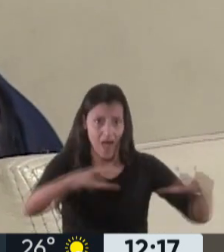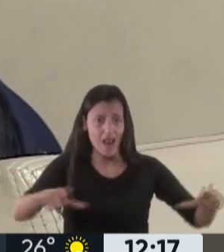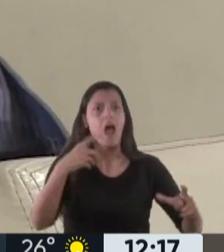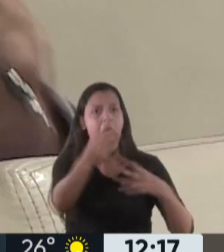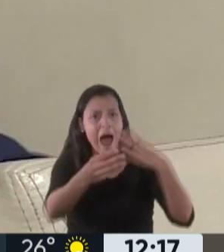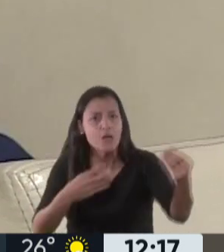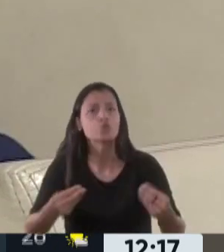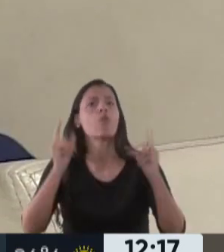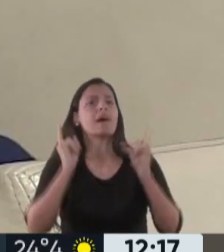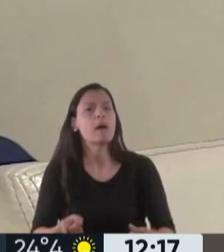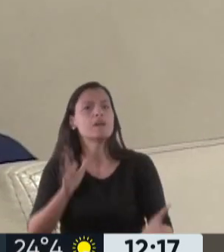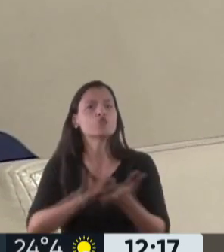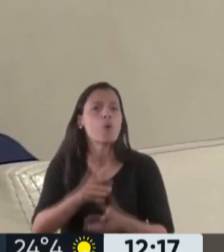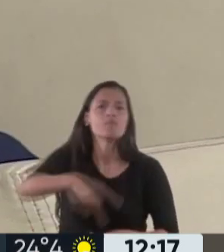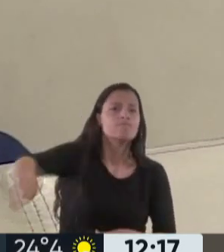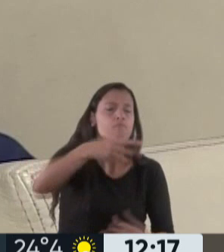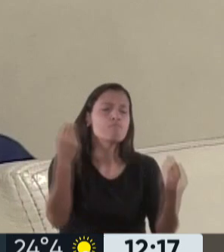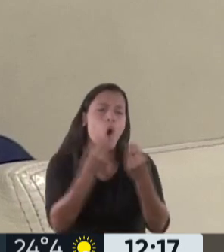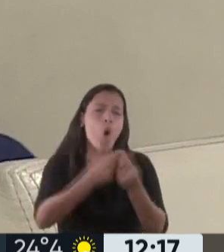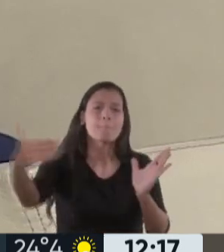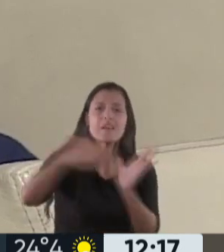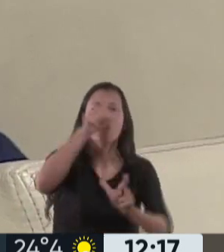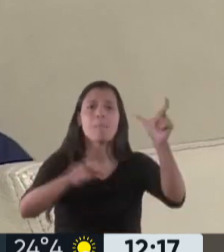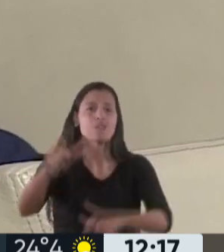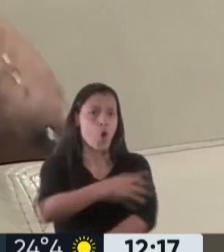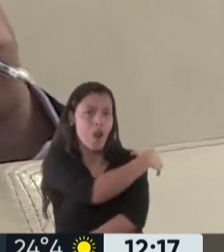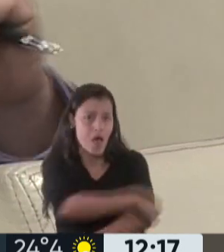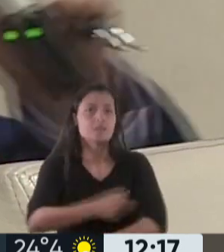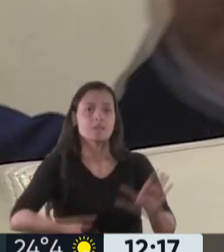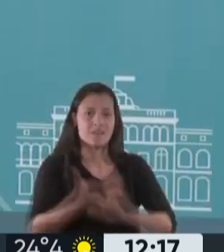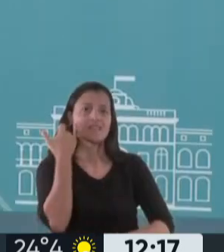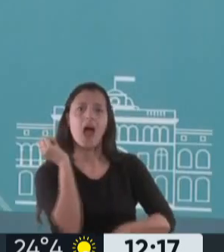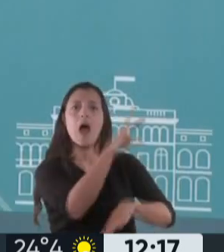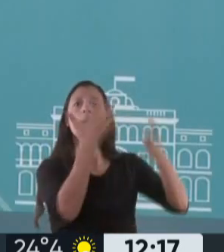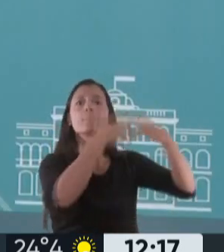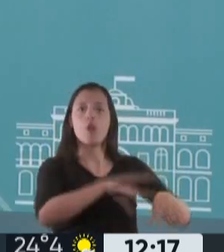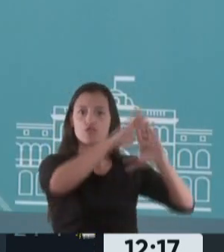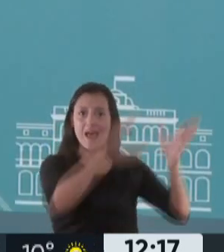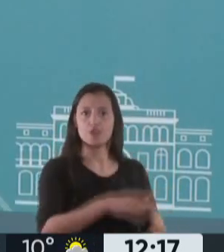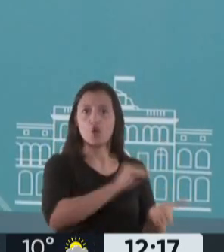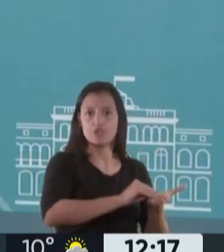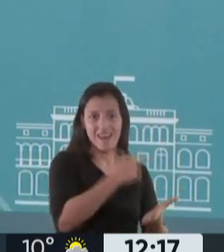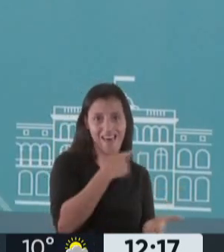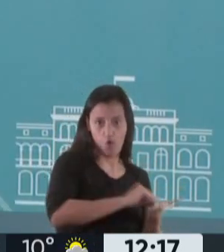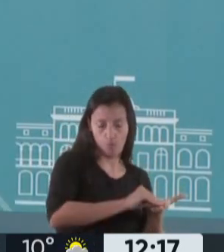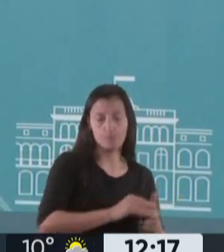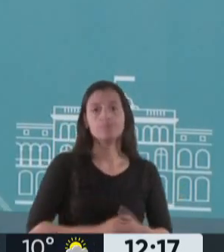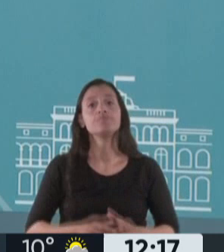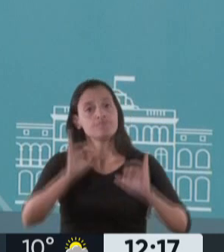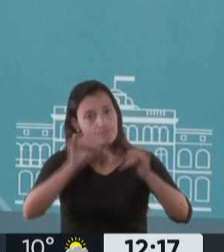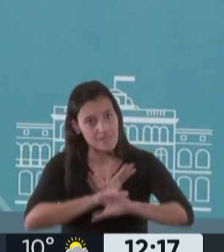millones de indigentes, que también hay un proyecto presentado en el Senado. Gracias. Sí, Jaime,